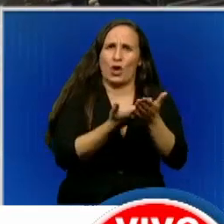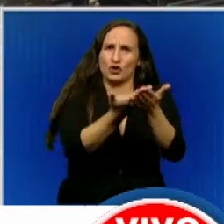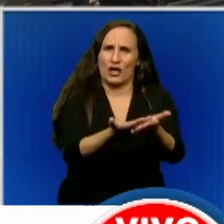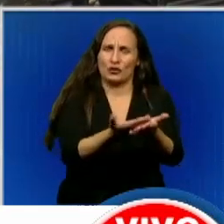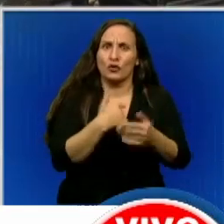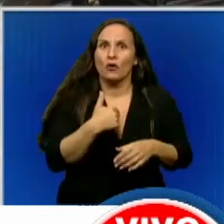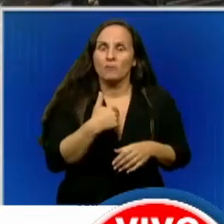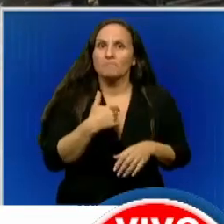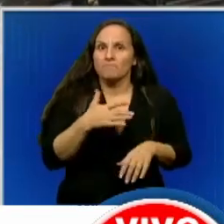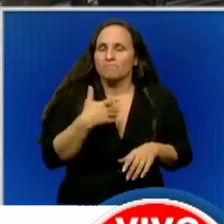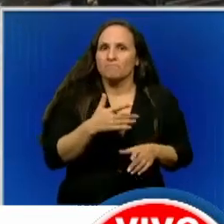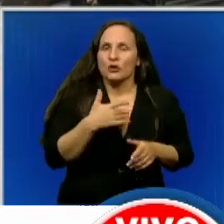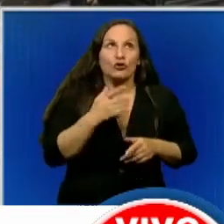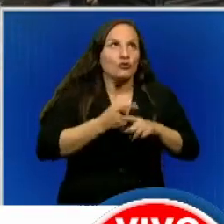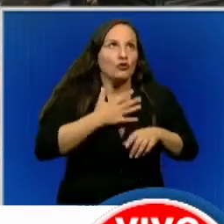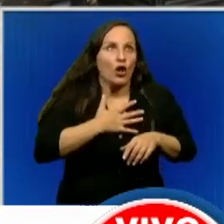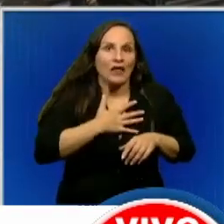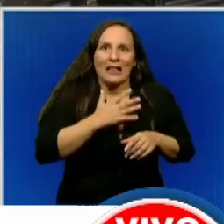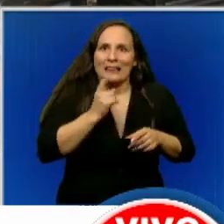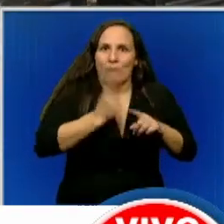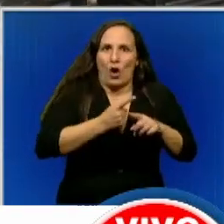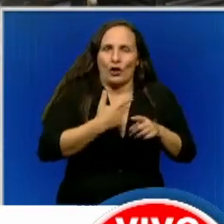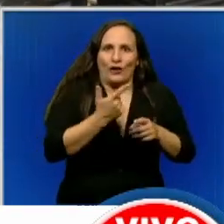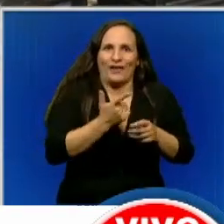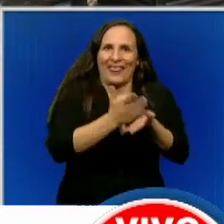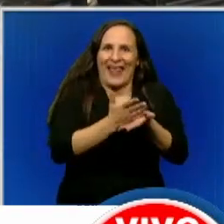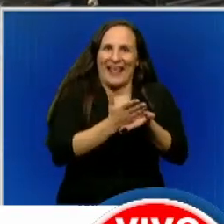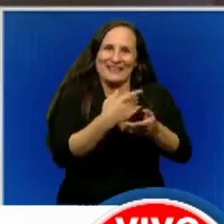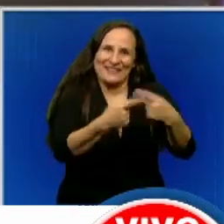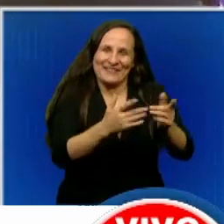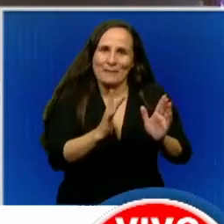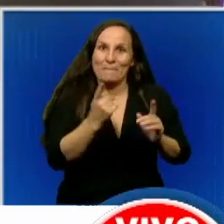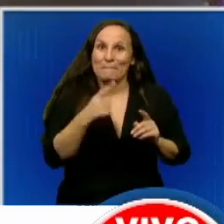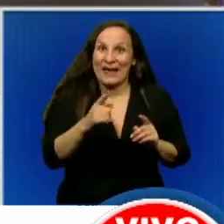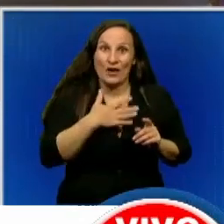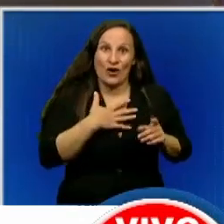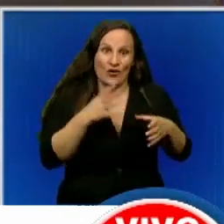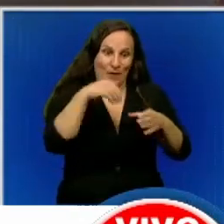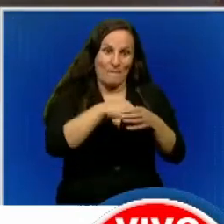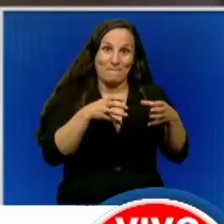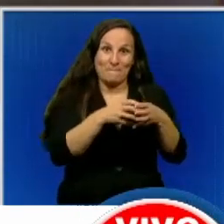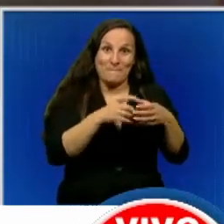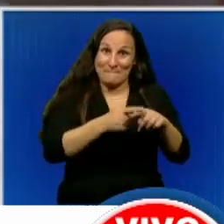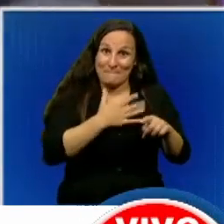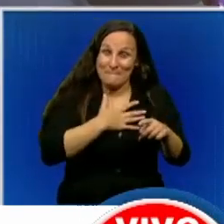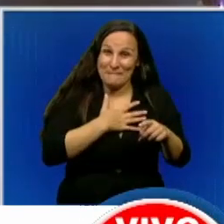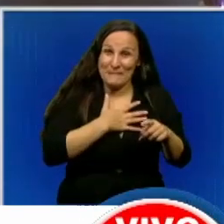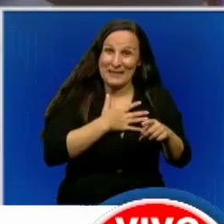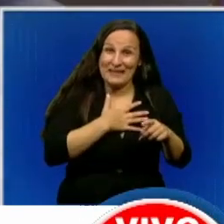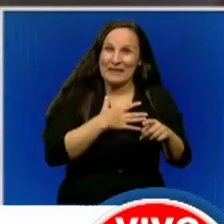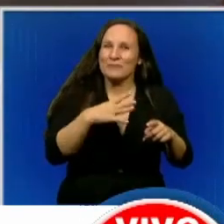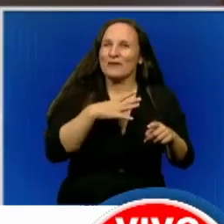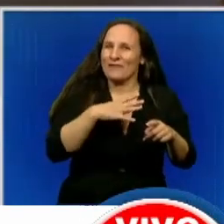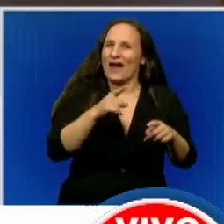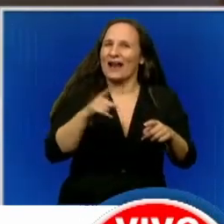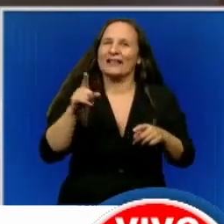podido sostener ese derecho, pero la verdad que lamento que los negociadores de mi interbloque no hayan puesto en escena, como lo